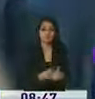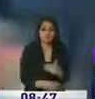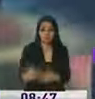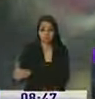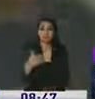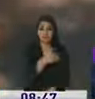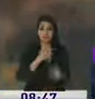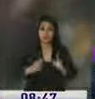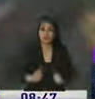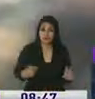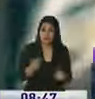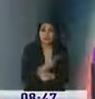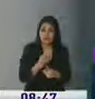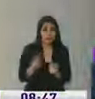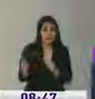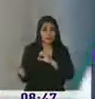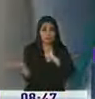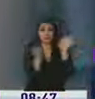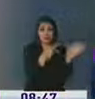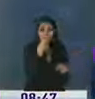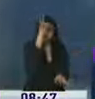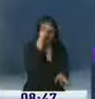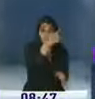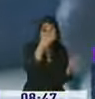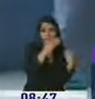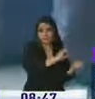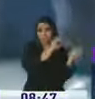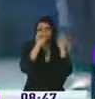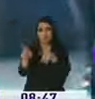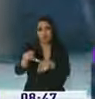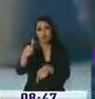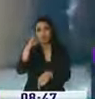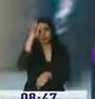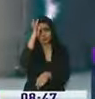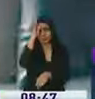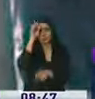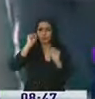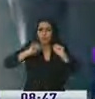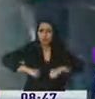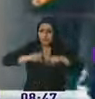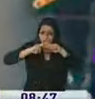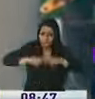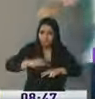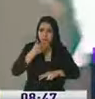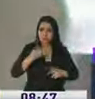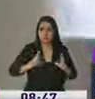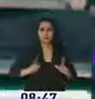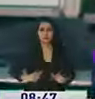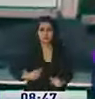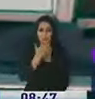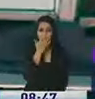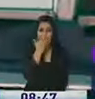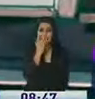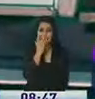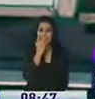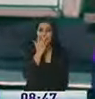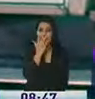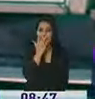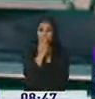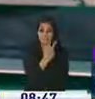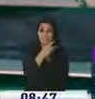fueron trasladados inmediatamente desde el Hospital Guayaquil a otro sanatorio para poder estabilizarlos. Los dos se encuentran en